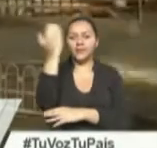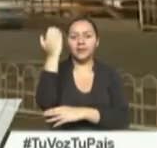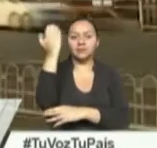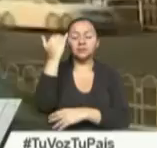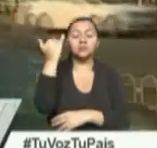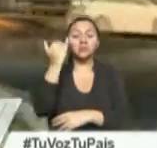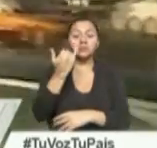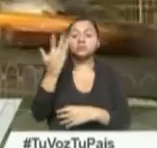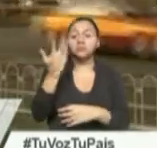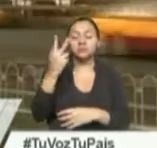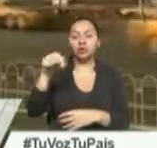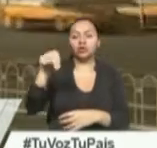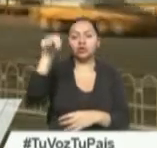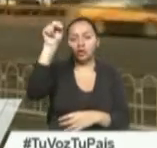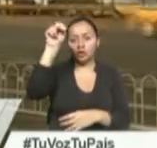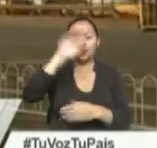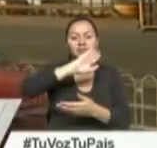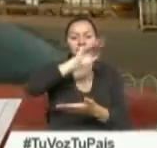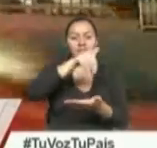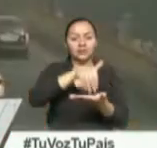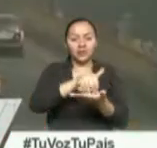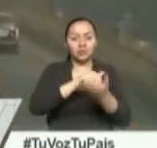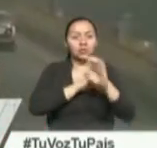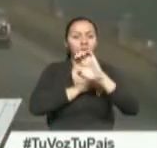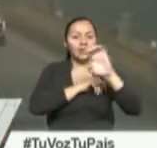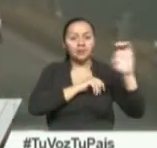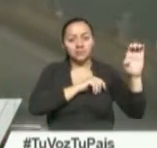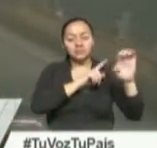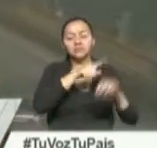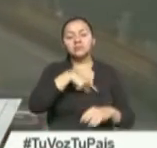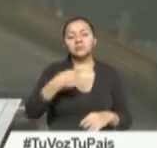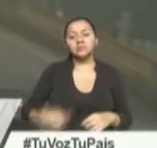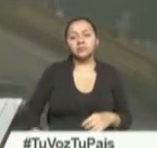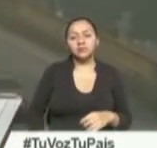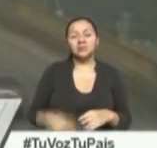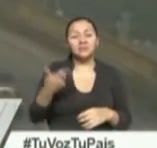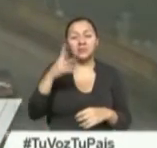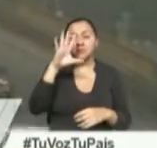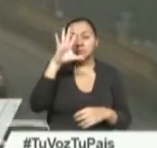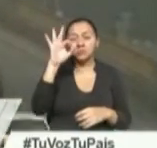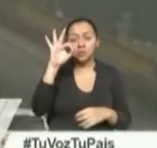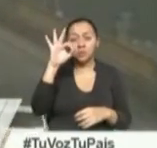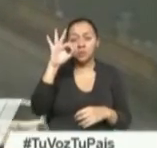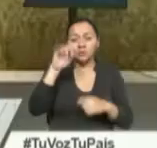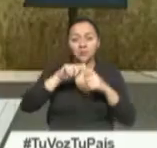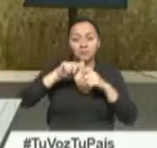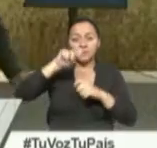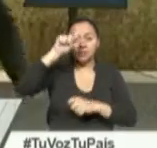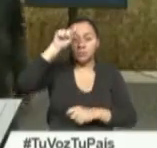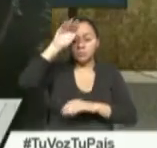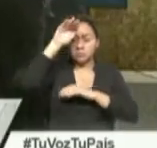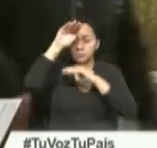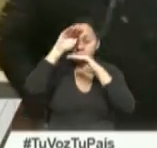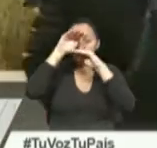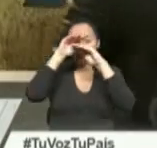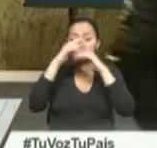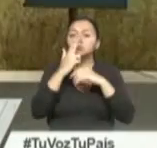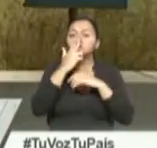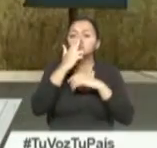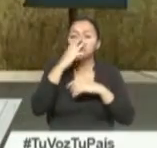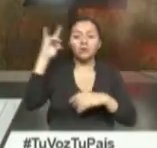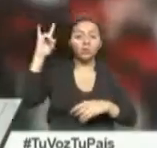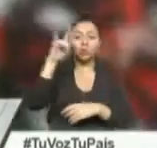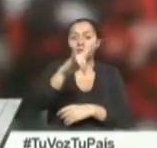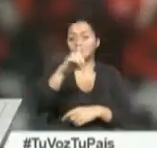país. En Pekín la visibilidad se ha visto reducida a 50 metros y varios vuelos han tenido que ser cancelados en diversos aeropuertos.